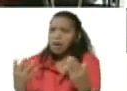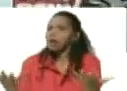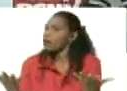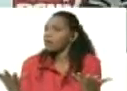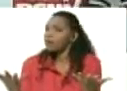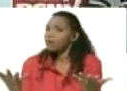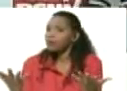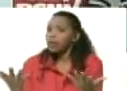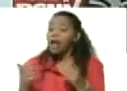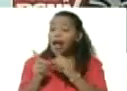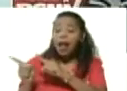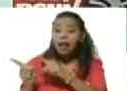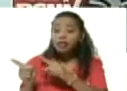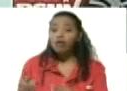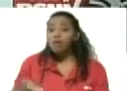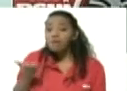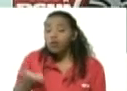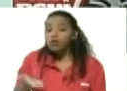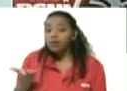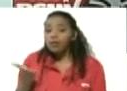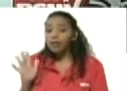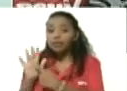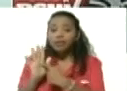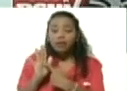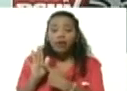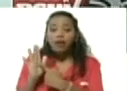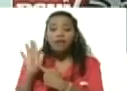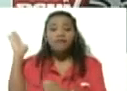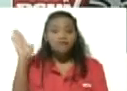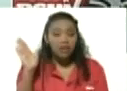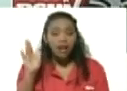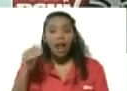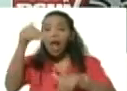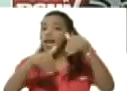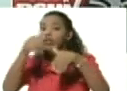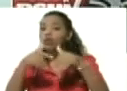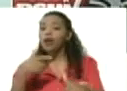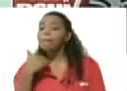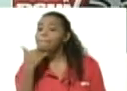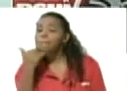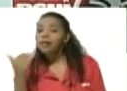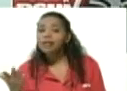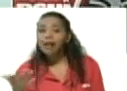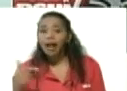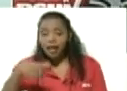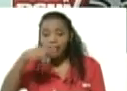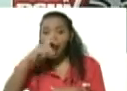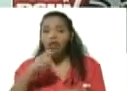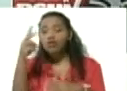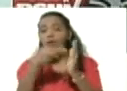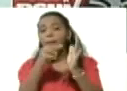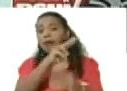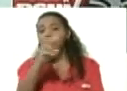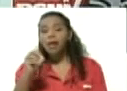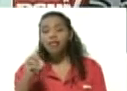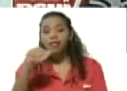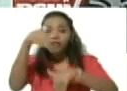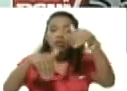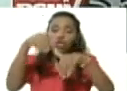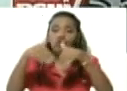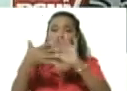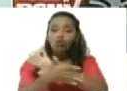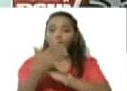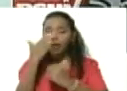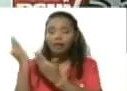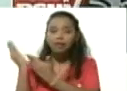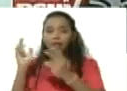Dijera alguien por allí, elemental. Tenemos unas elecciones dentro de poco tiempo, este año, 2020, y el Partido Socialista Unido